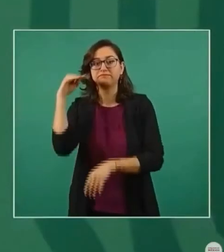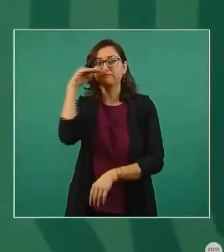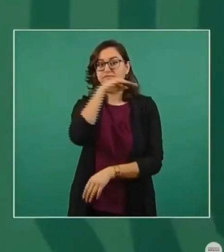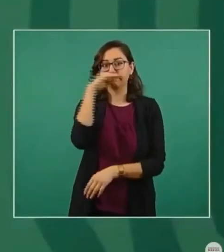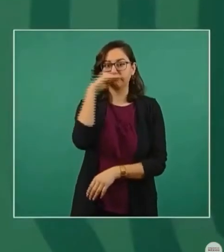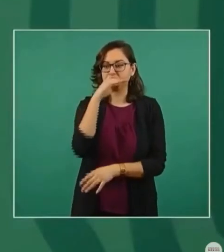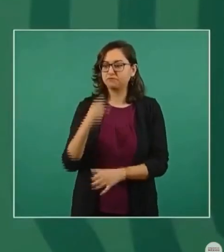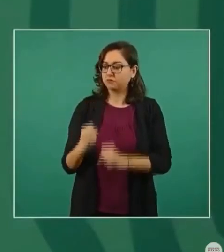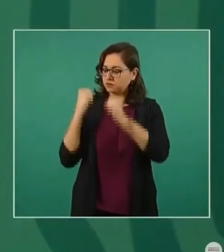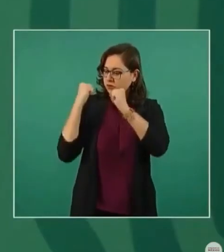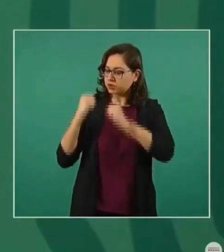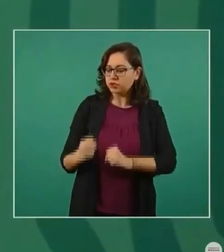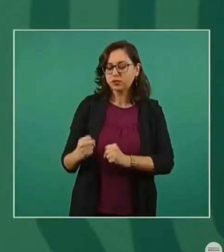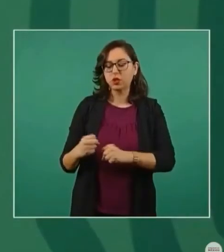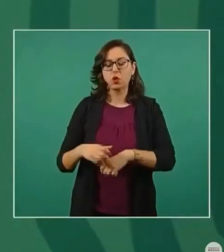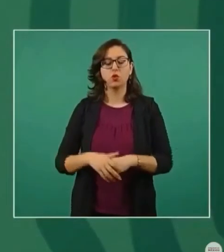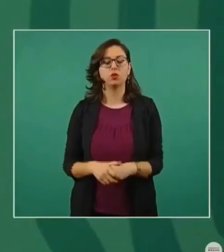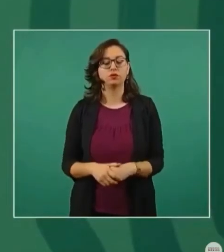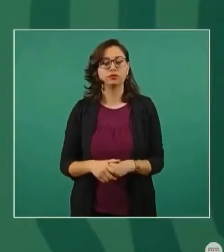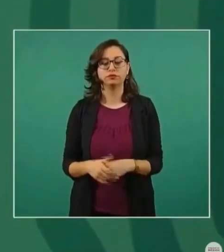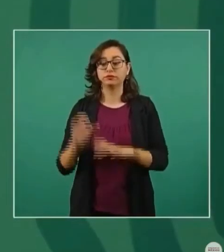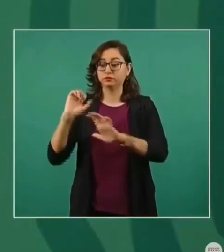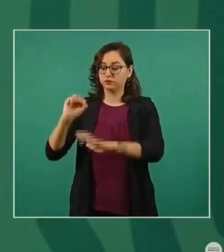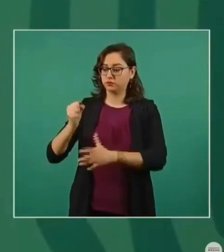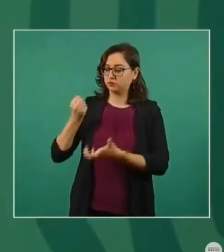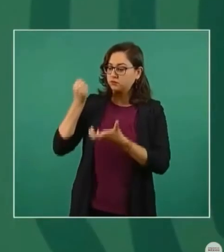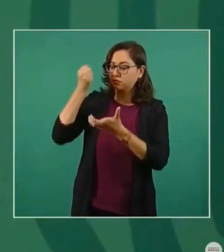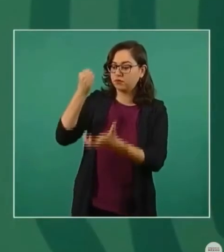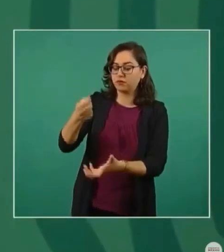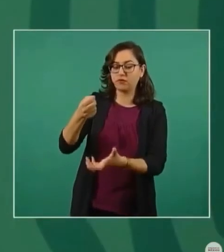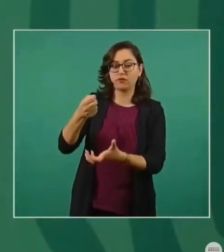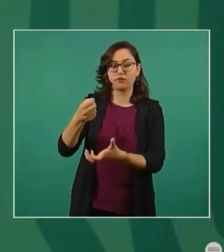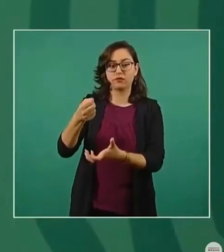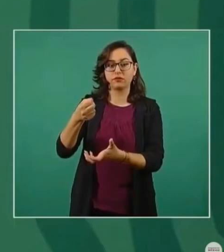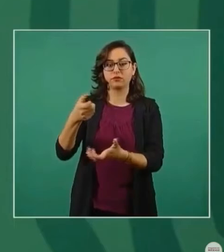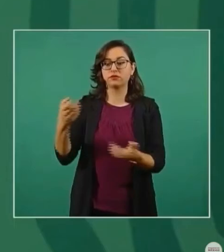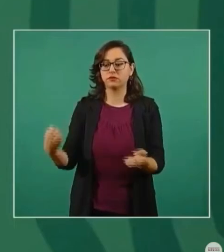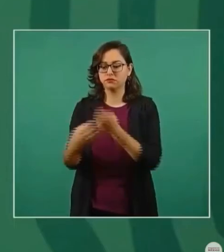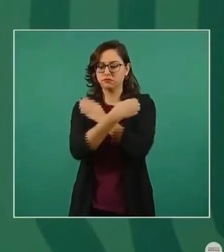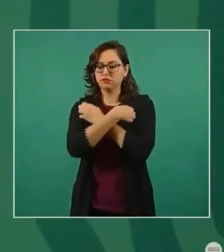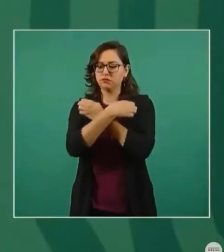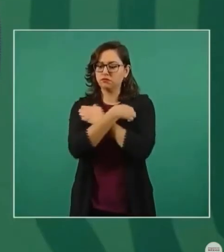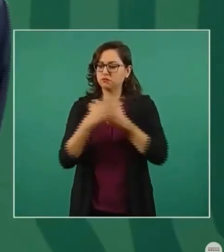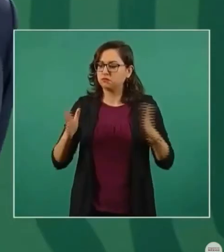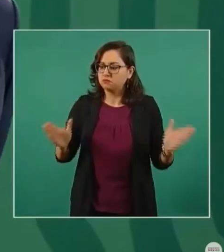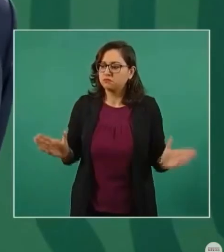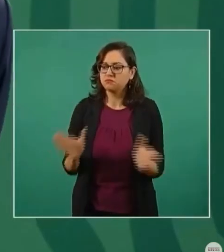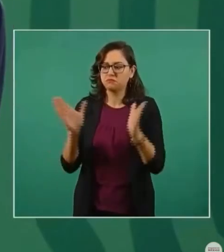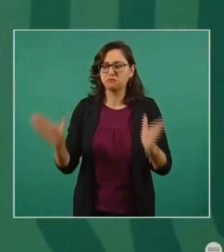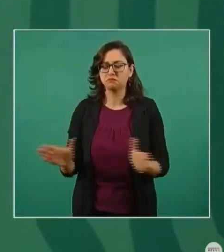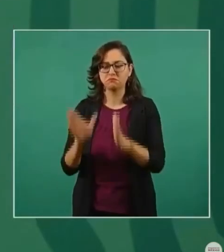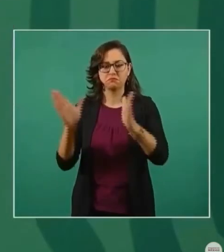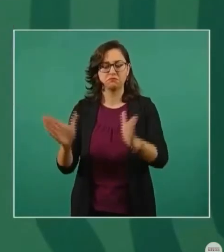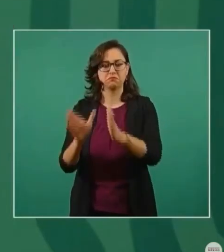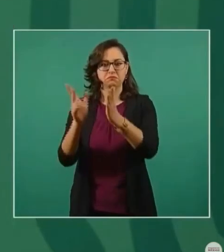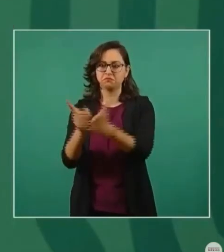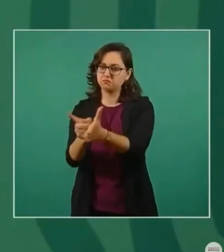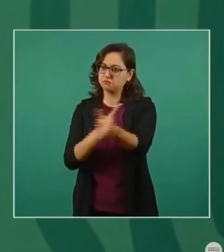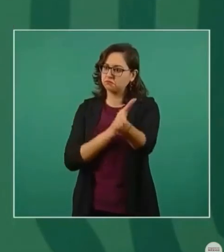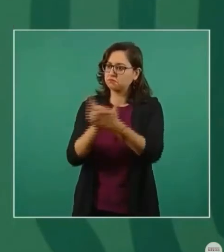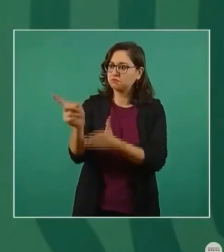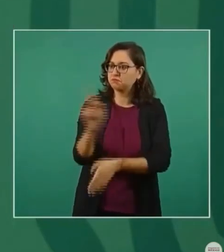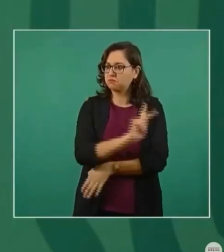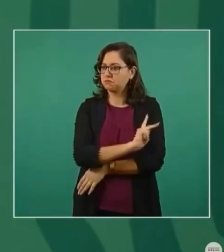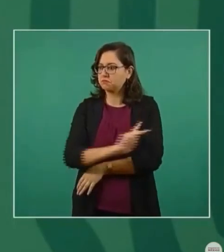garantizar el presupuesto para que la educación siga siendo un derecho y nunca más